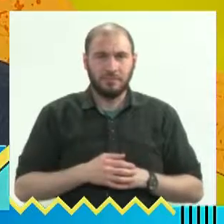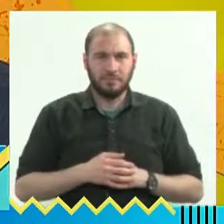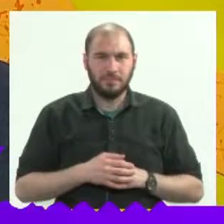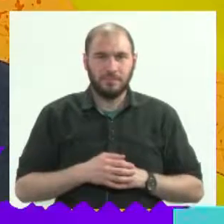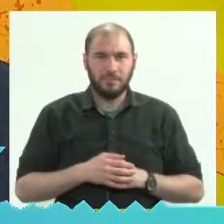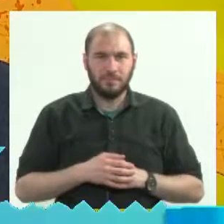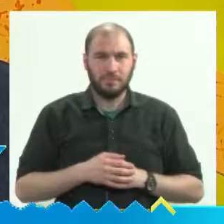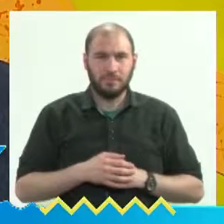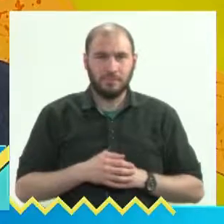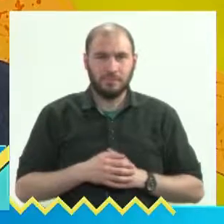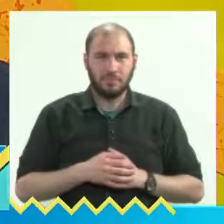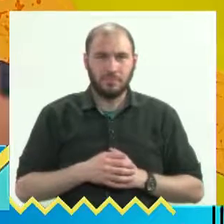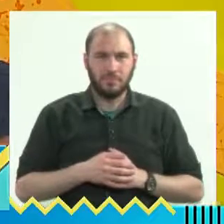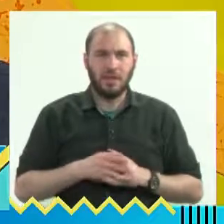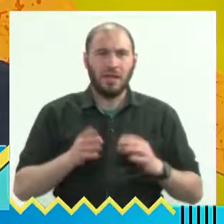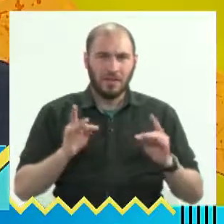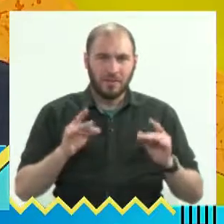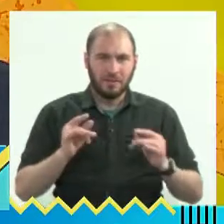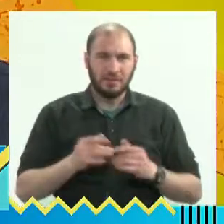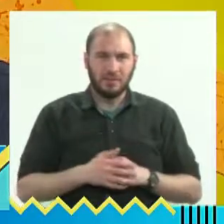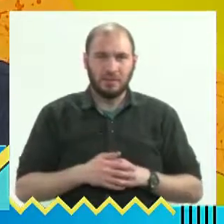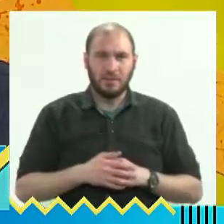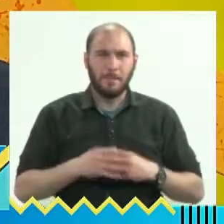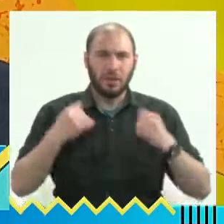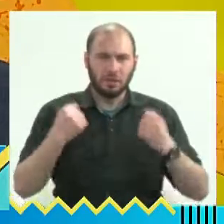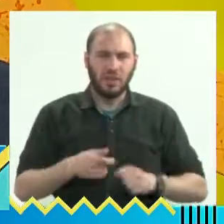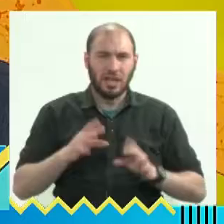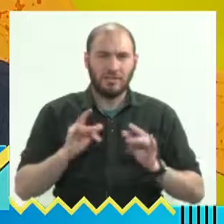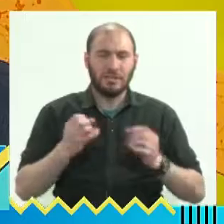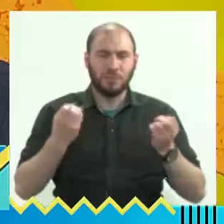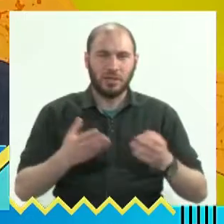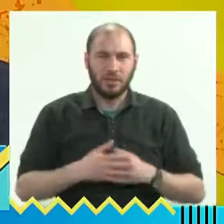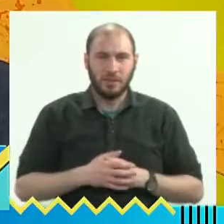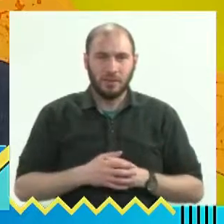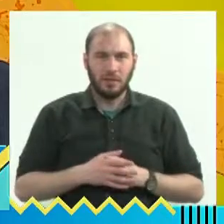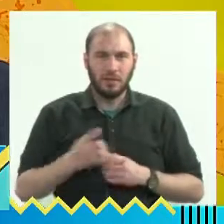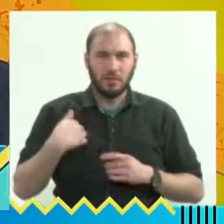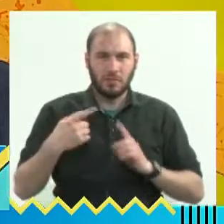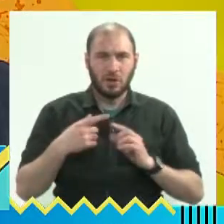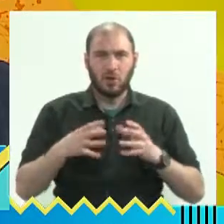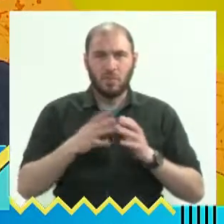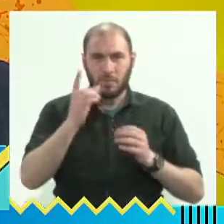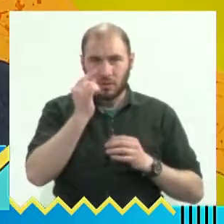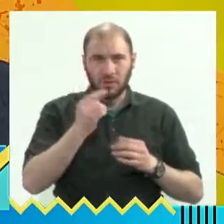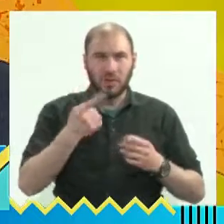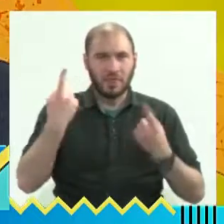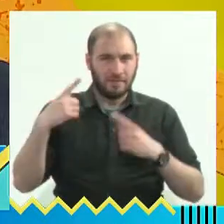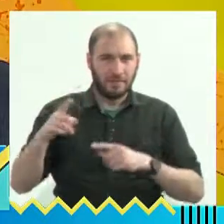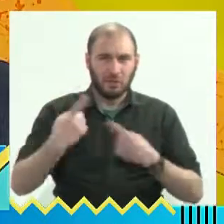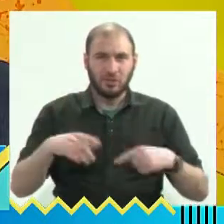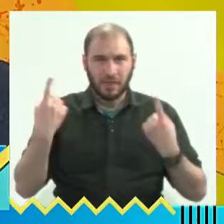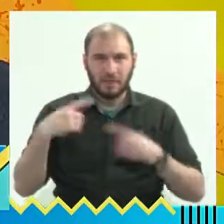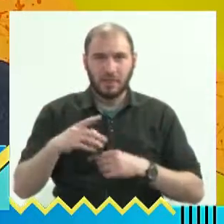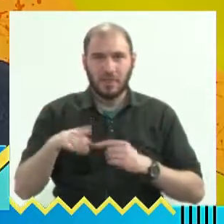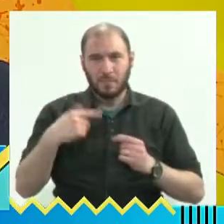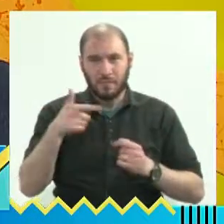todo, es difícil igual la posición porque personalmente en nuestro partido es otra la situación, lo veíamos